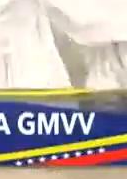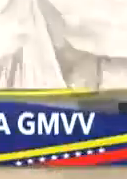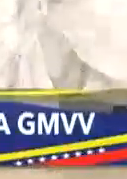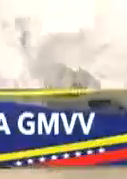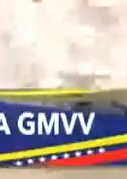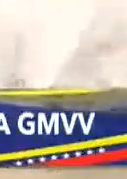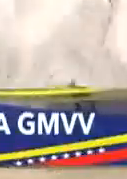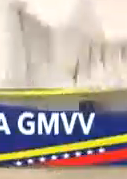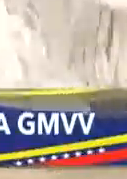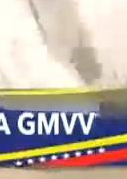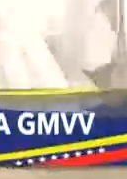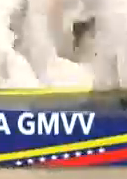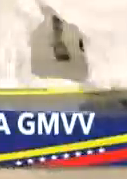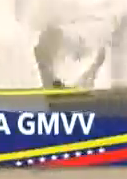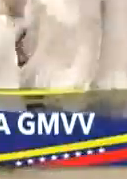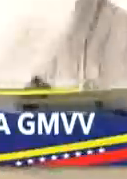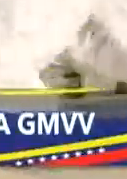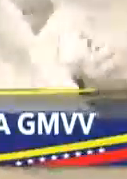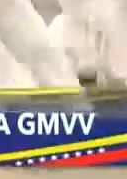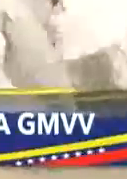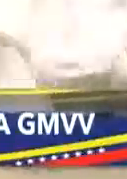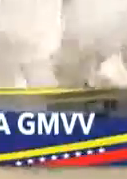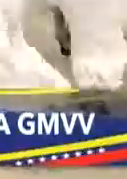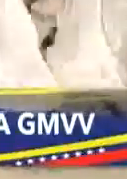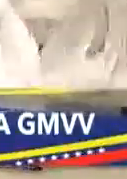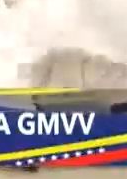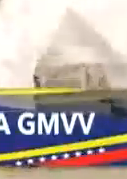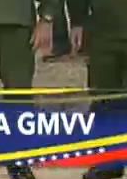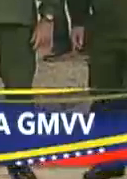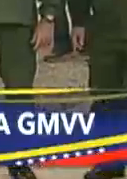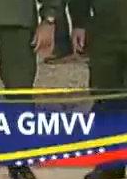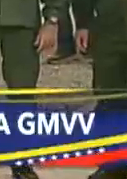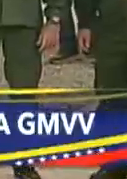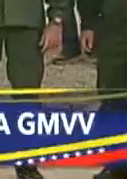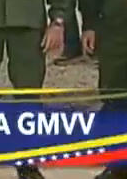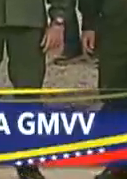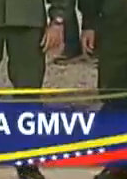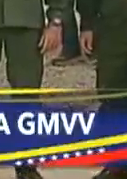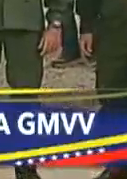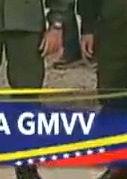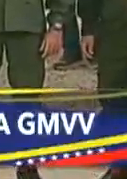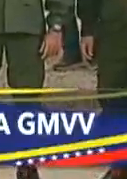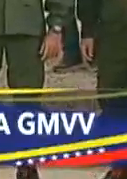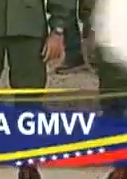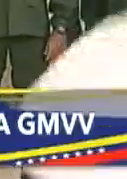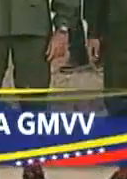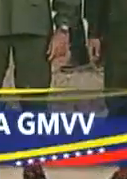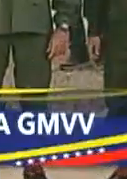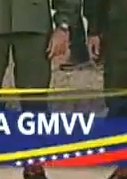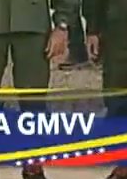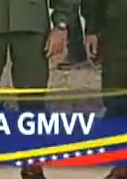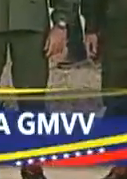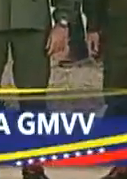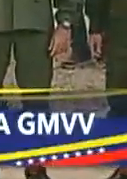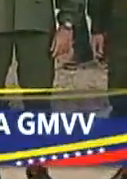3.800.000 rumbo a las 5 millones de viviendas como parte de las públicas del programa